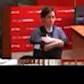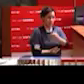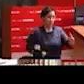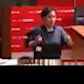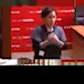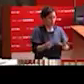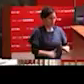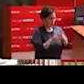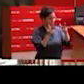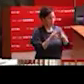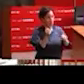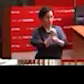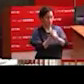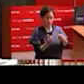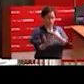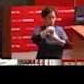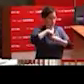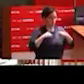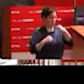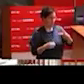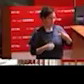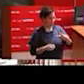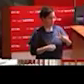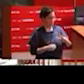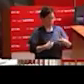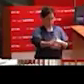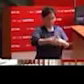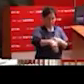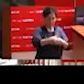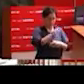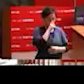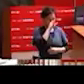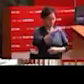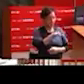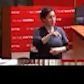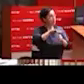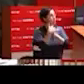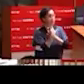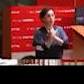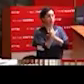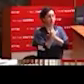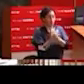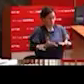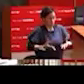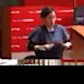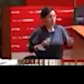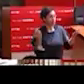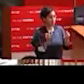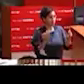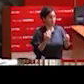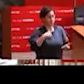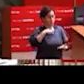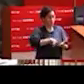y la inclusión laboral en estos próximos años y es la convención de la